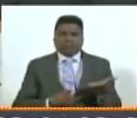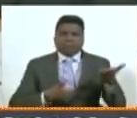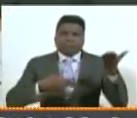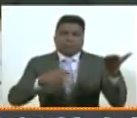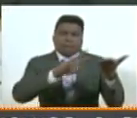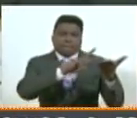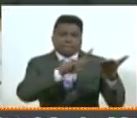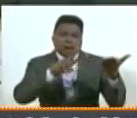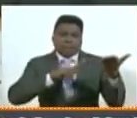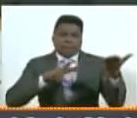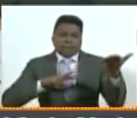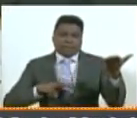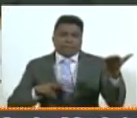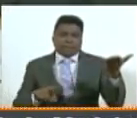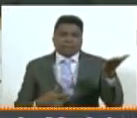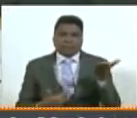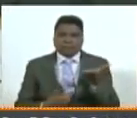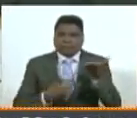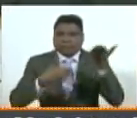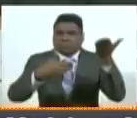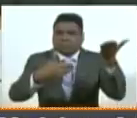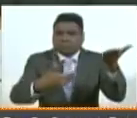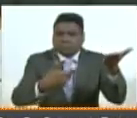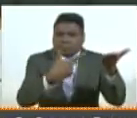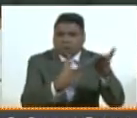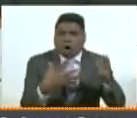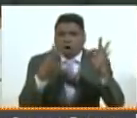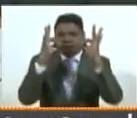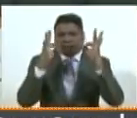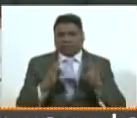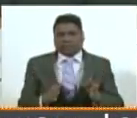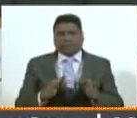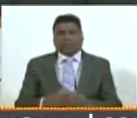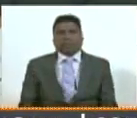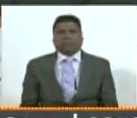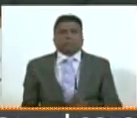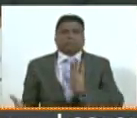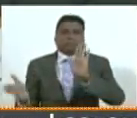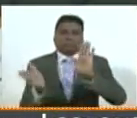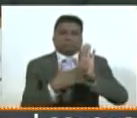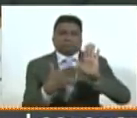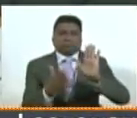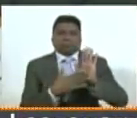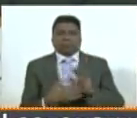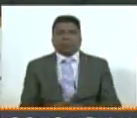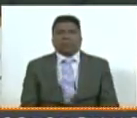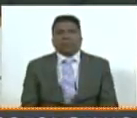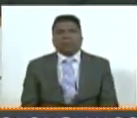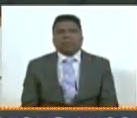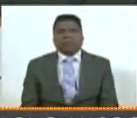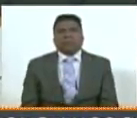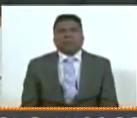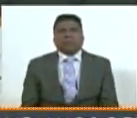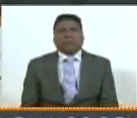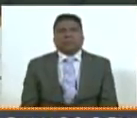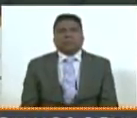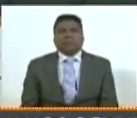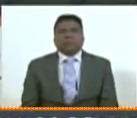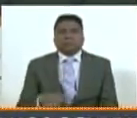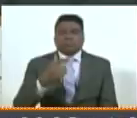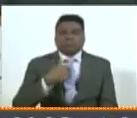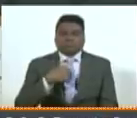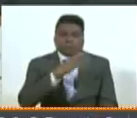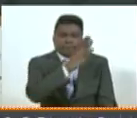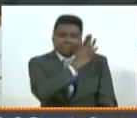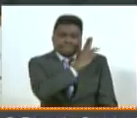a continuación presentaré a la opinión pública nacional en mi condición de presidente del